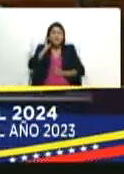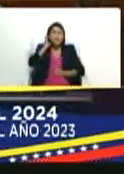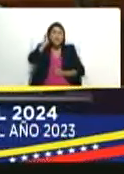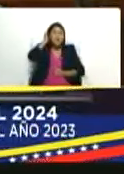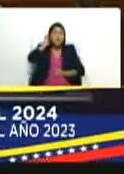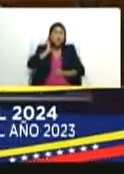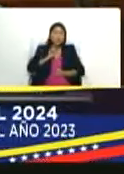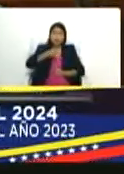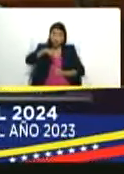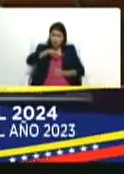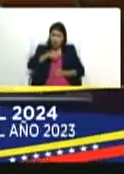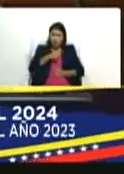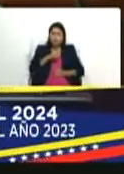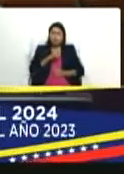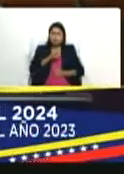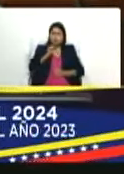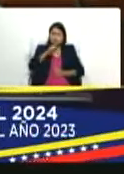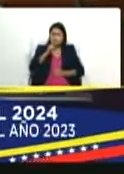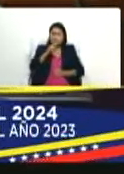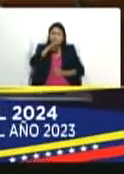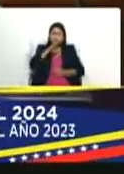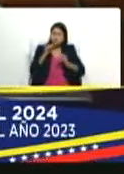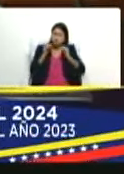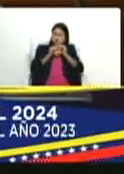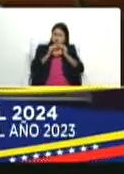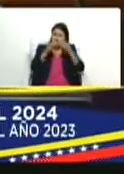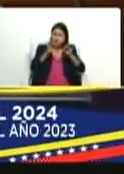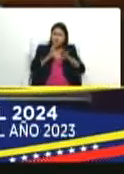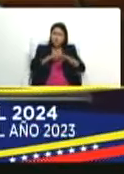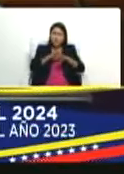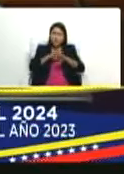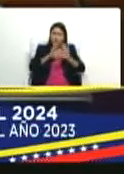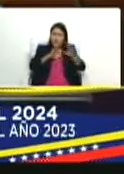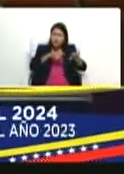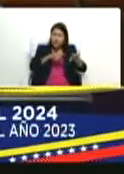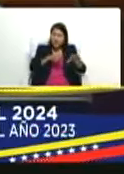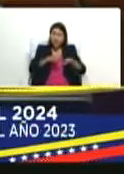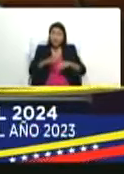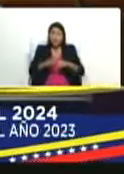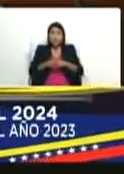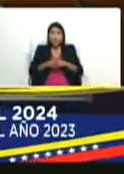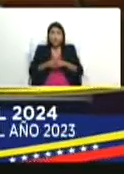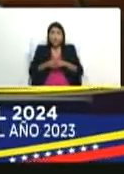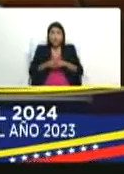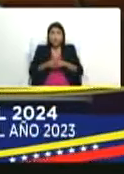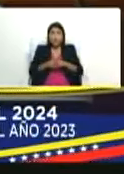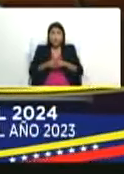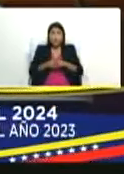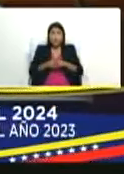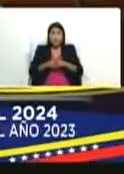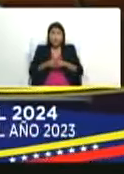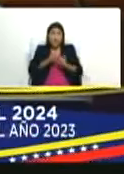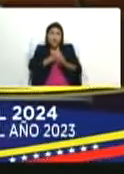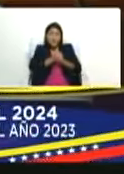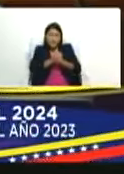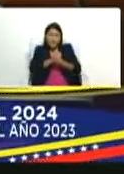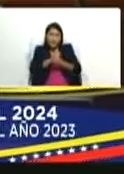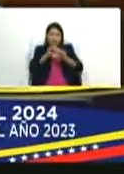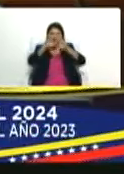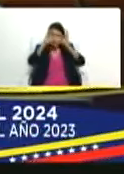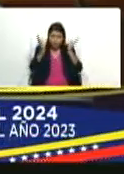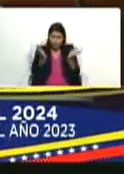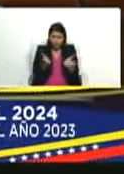consideramos del lado correcto de la historia porque apoyamos la causa más sublime que puede existir, el amor a la